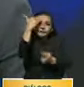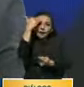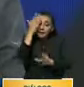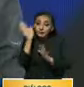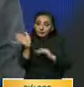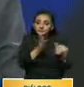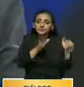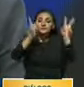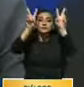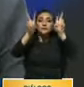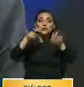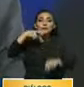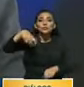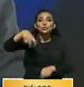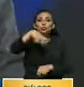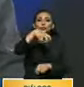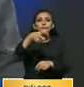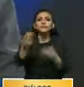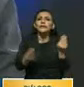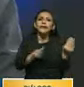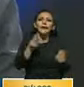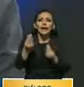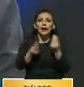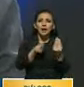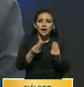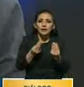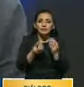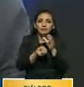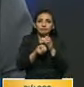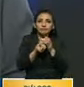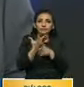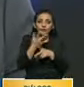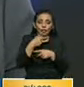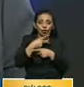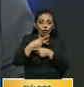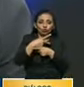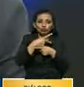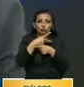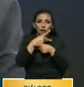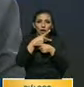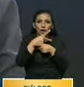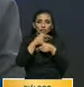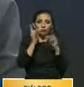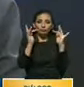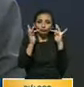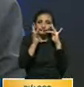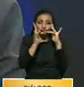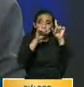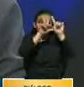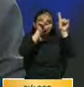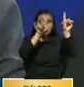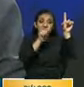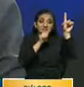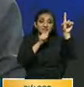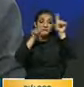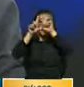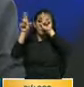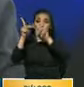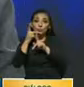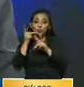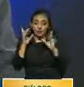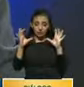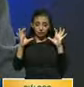el sector turismo voy a estructurar un consejo de conectividad con la empresa privada y la empresa